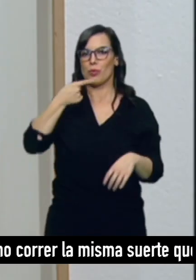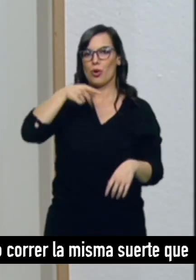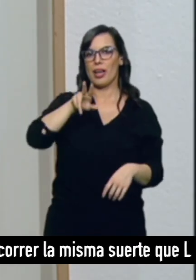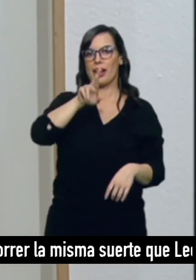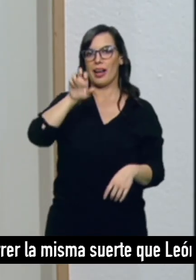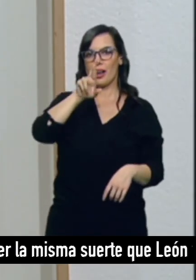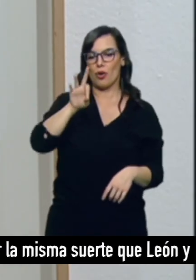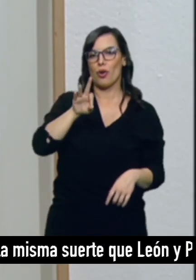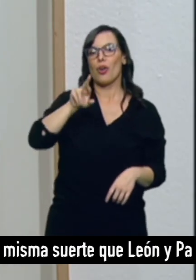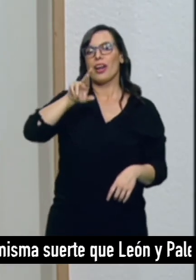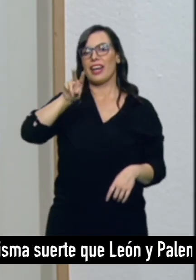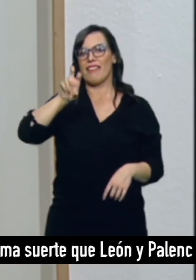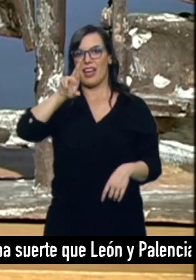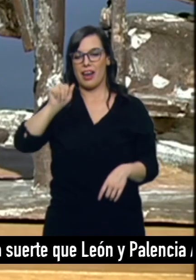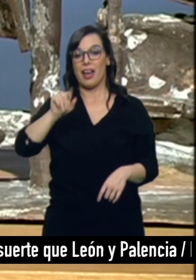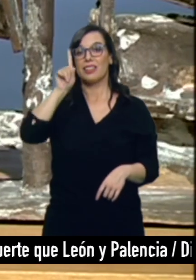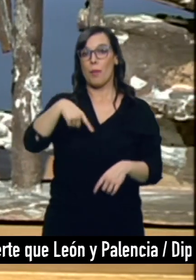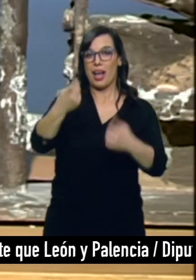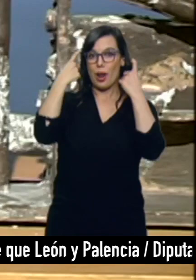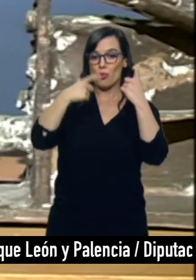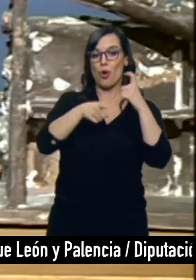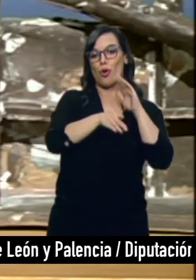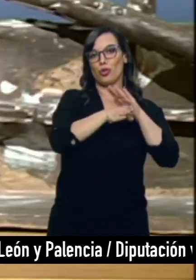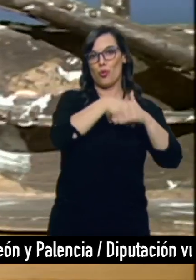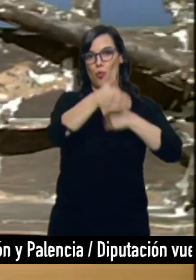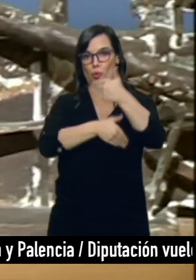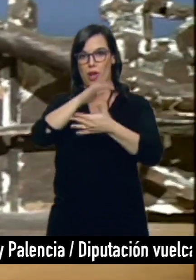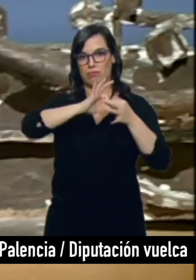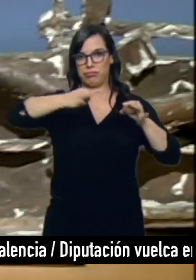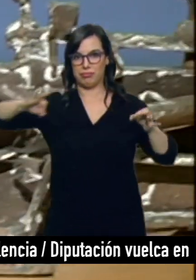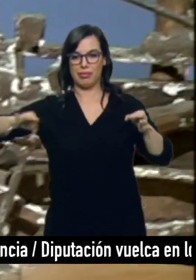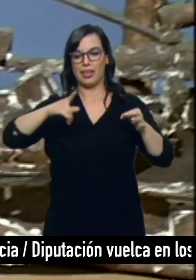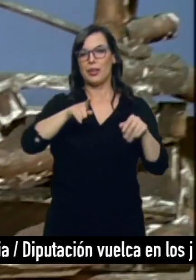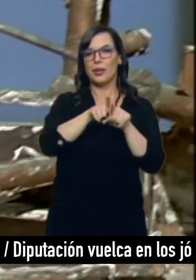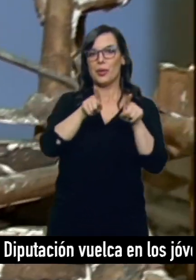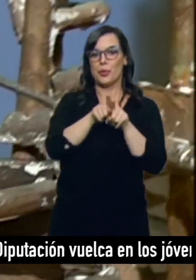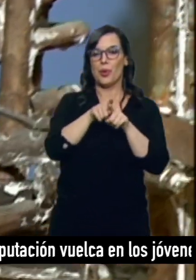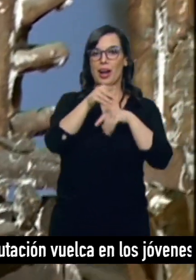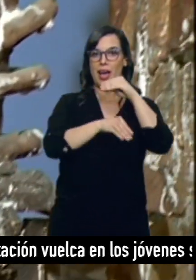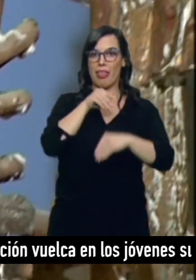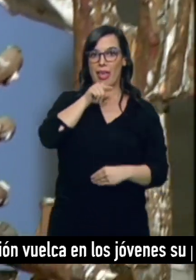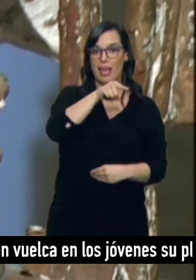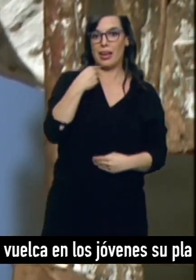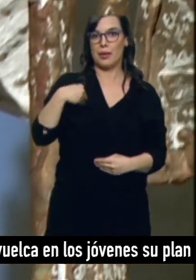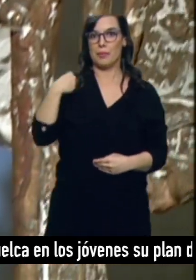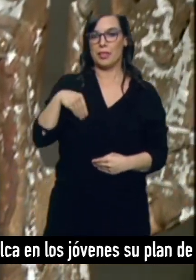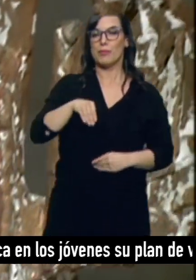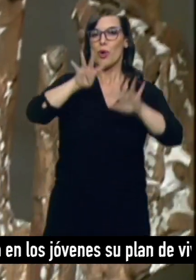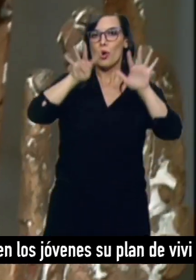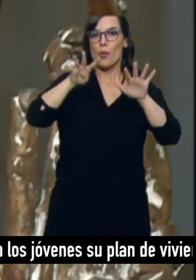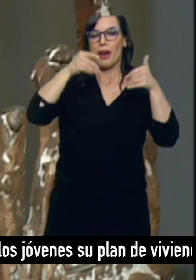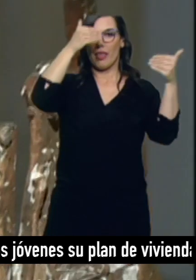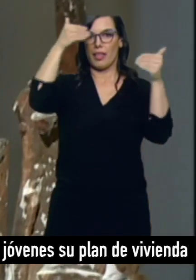incluso alumnos y continuadores de su obra. Es una sinfonía similar a la que plasmó el salmantino en esta novena dedicada a